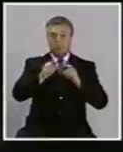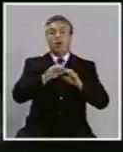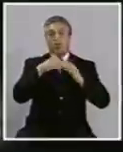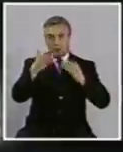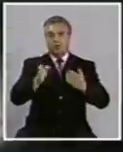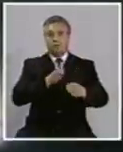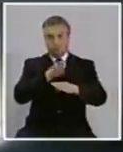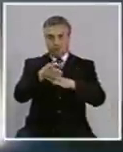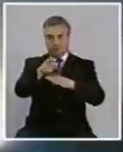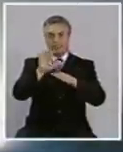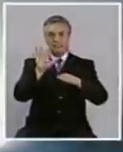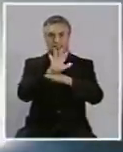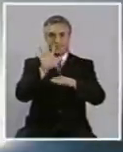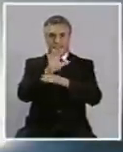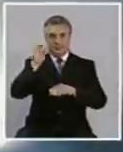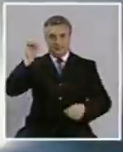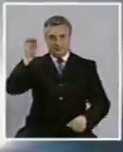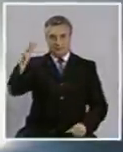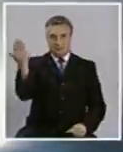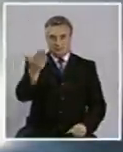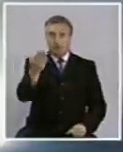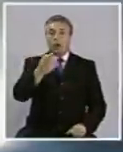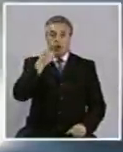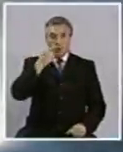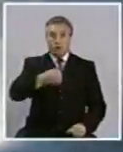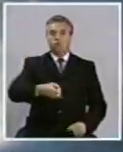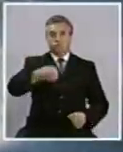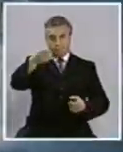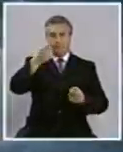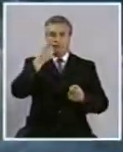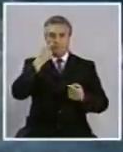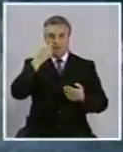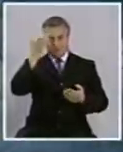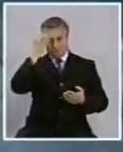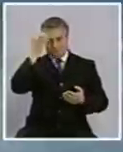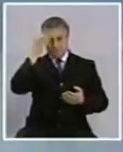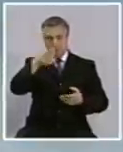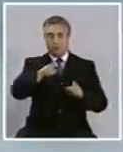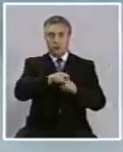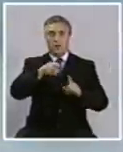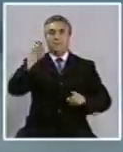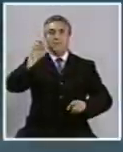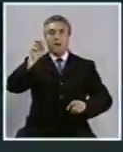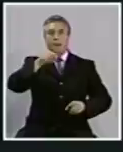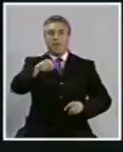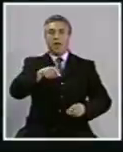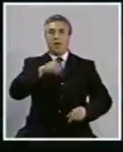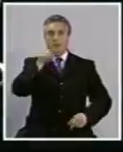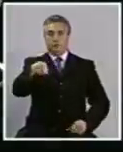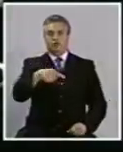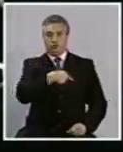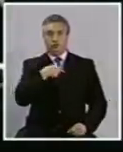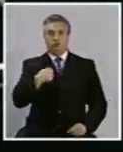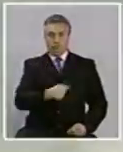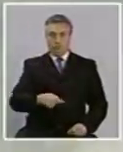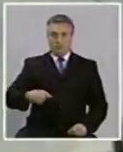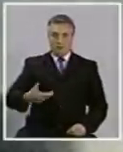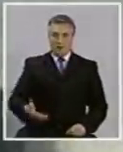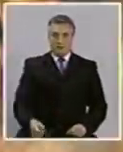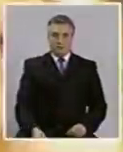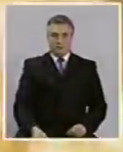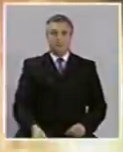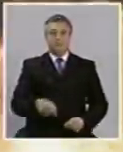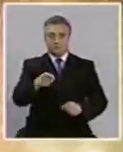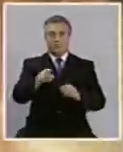cines, película en que participan actores de la talla de Russell Crowe en el papel del padre biológico de Superman.